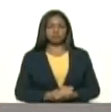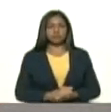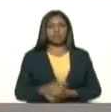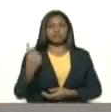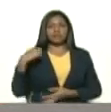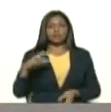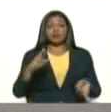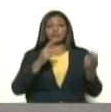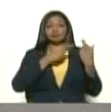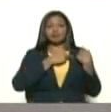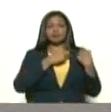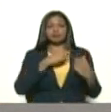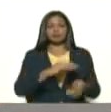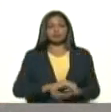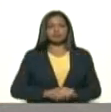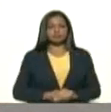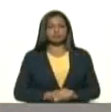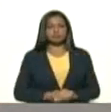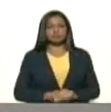responsabilidad,